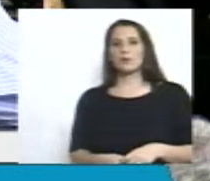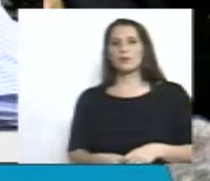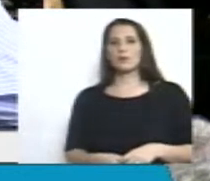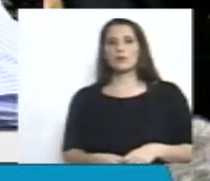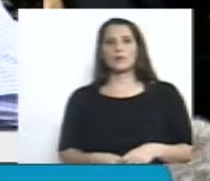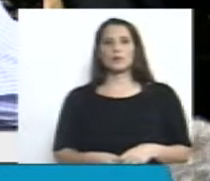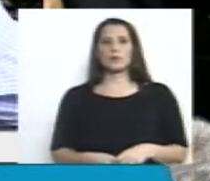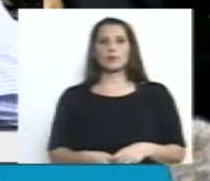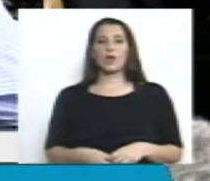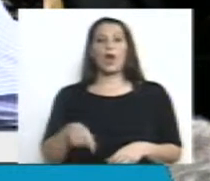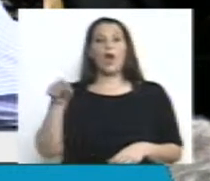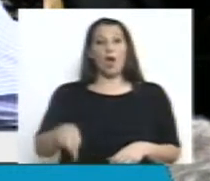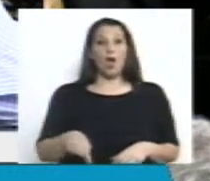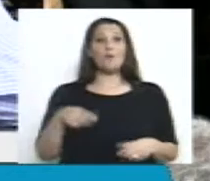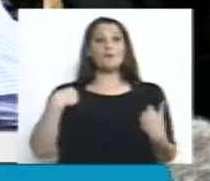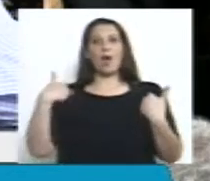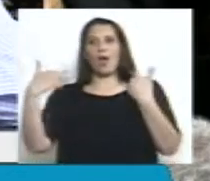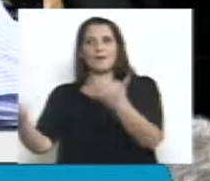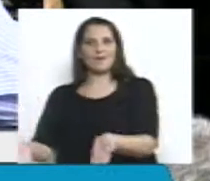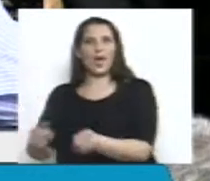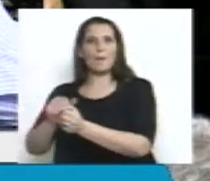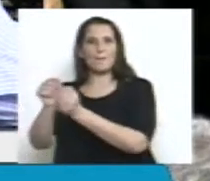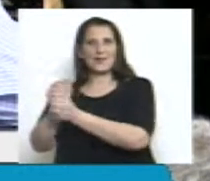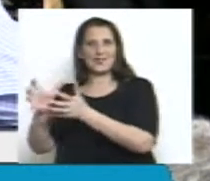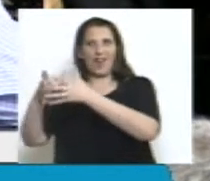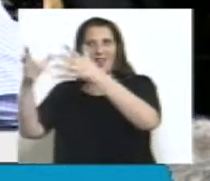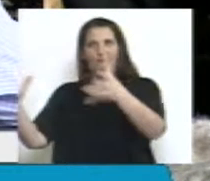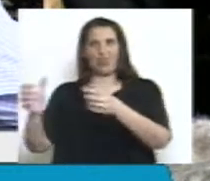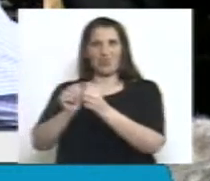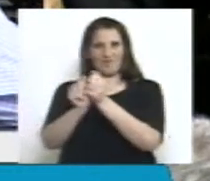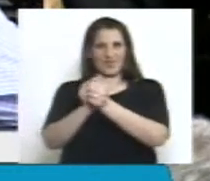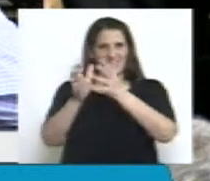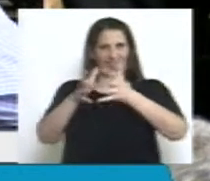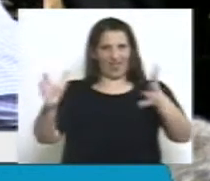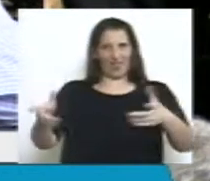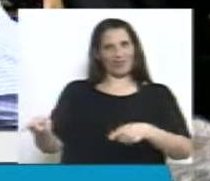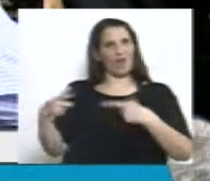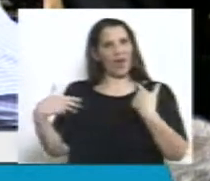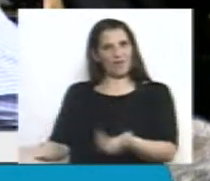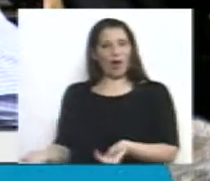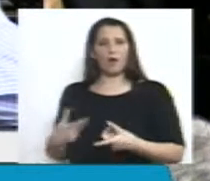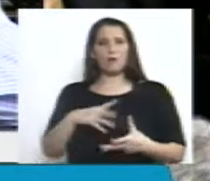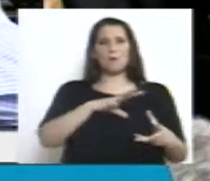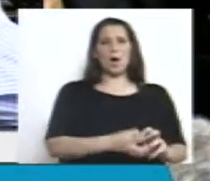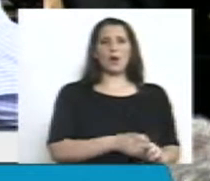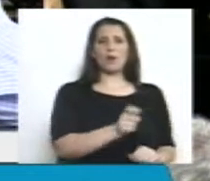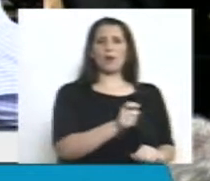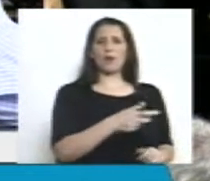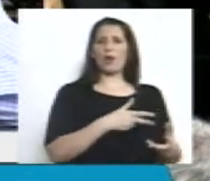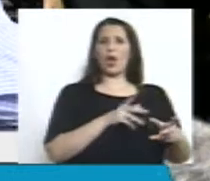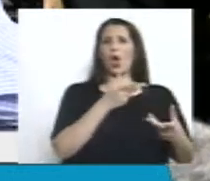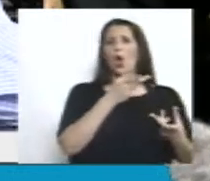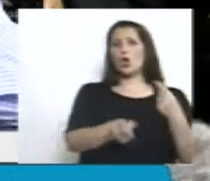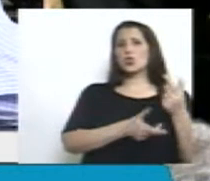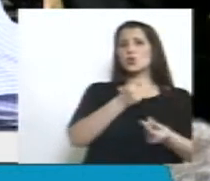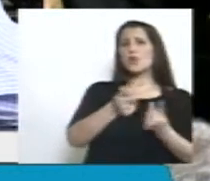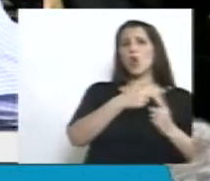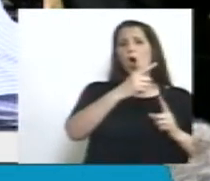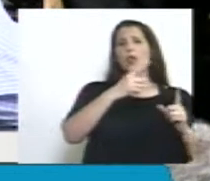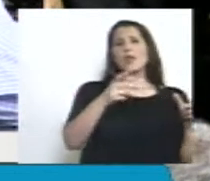en el cual se favorece a las grandes empresas de la Argentina y se perjudica a los consumidores y a las